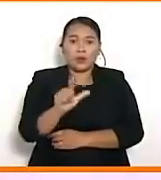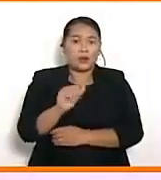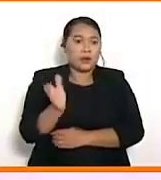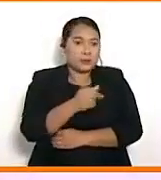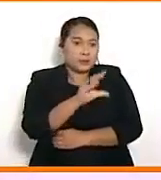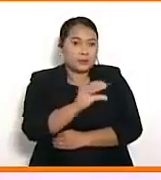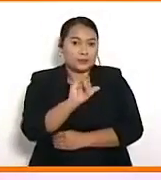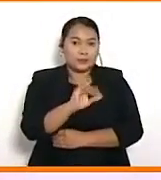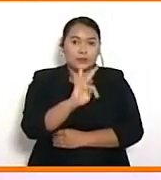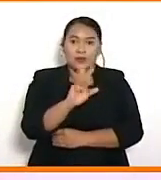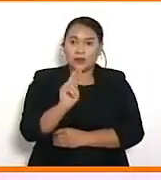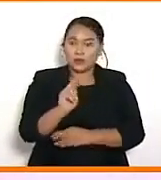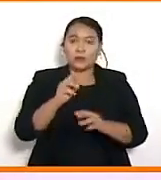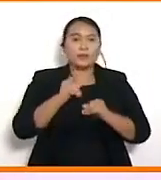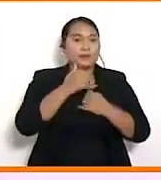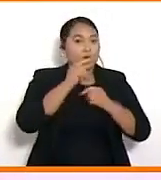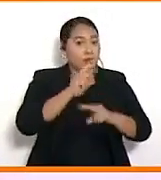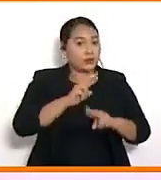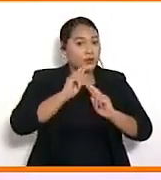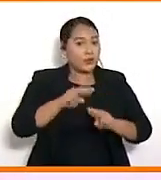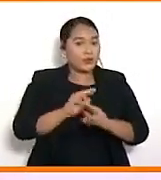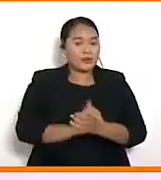729. El resultado del sorteo es, atentos,